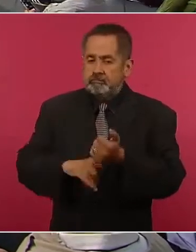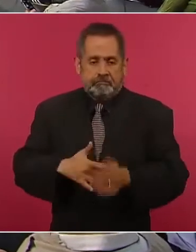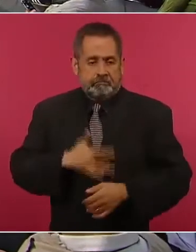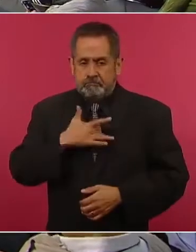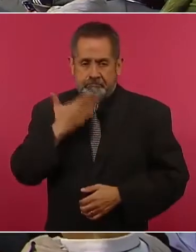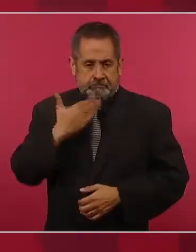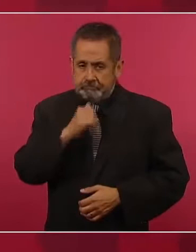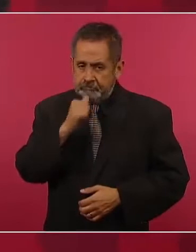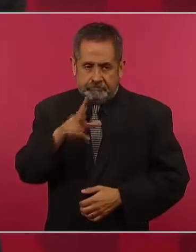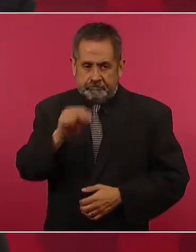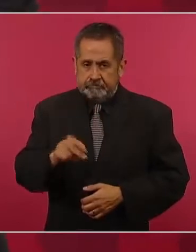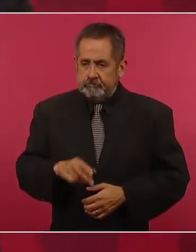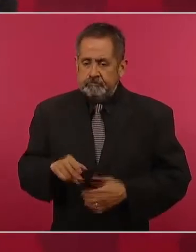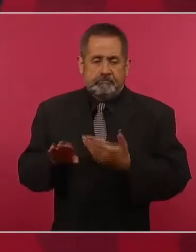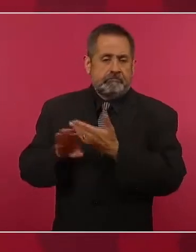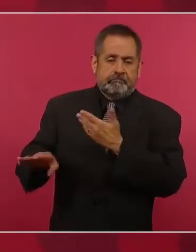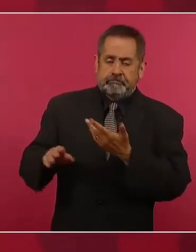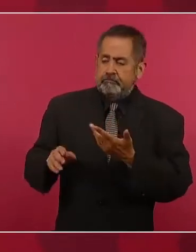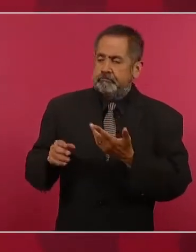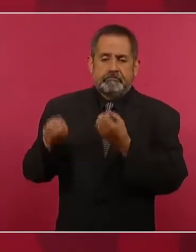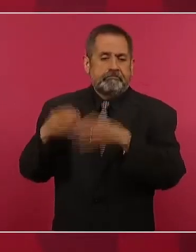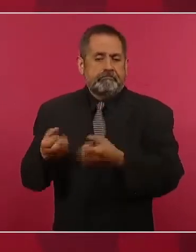inhumana, antisocial,